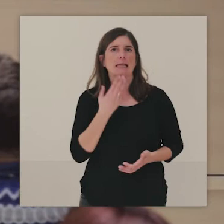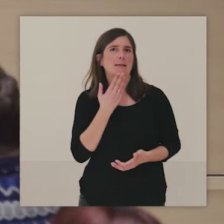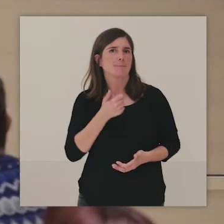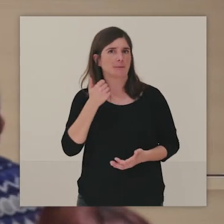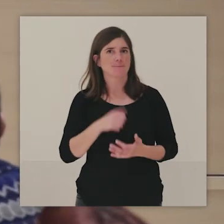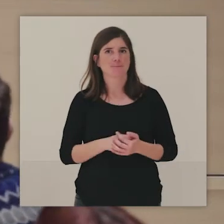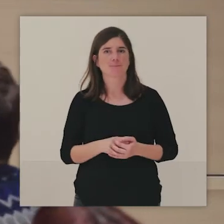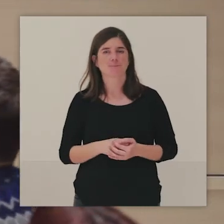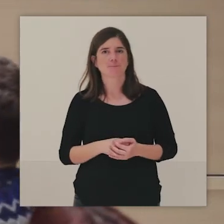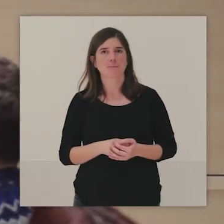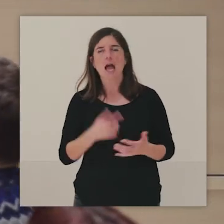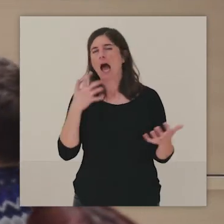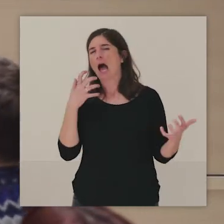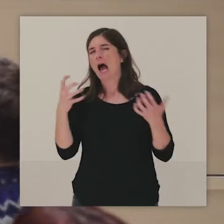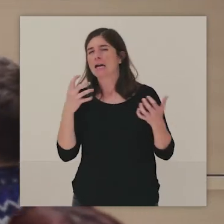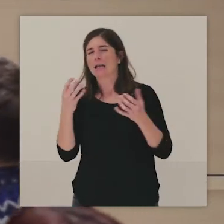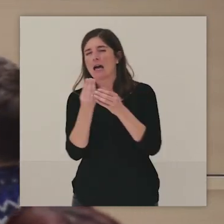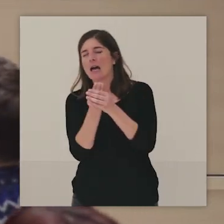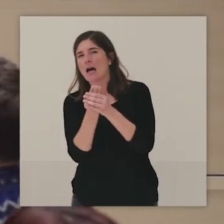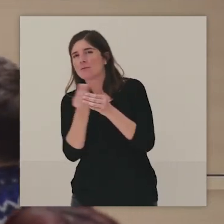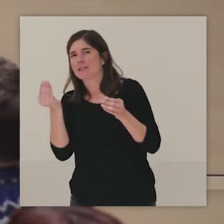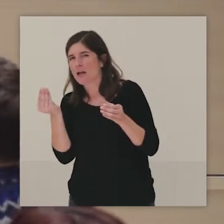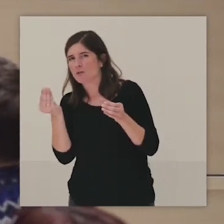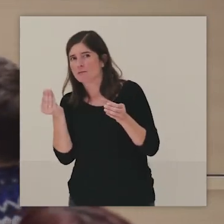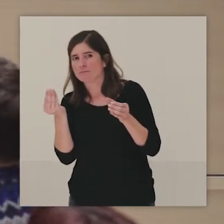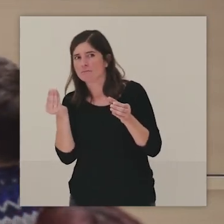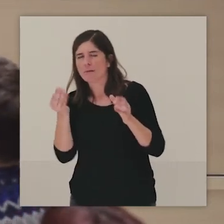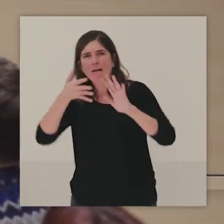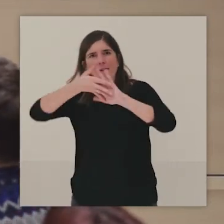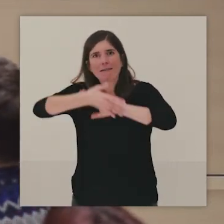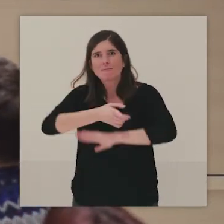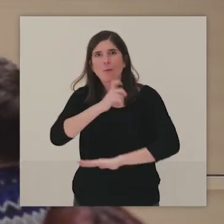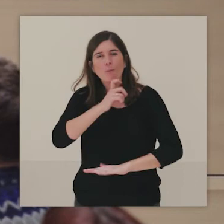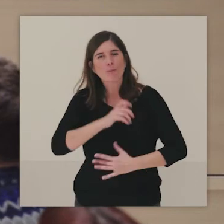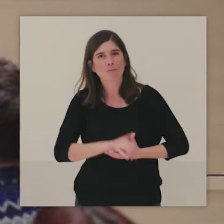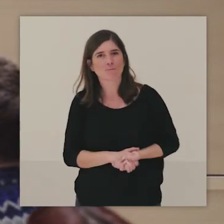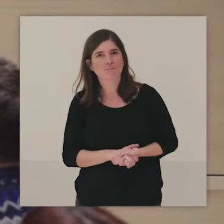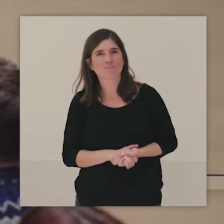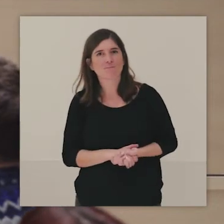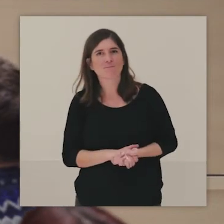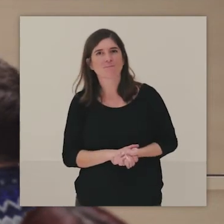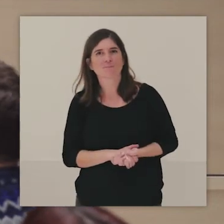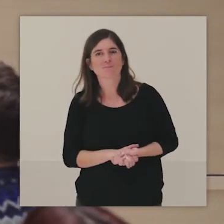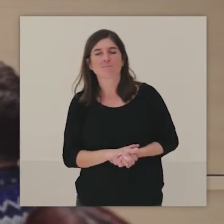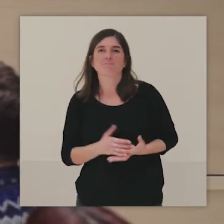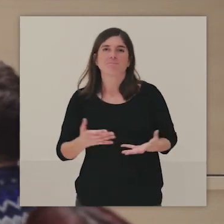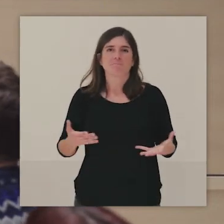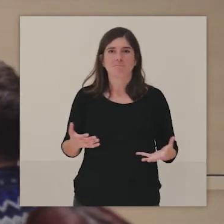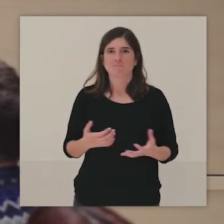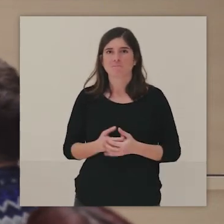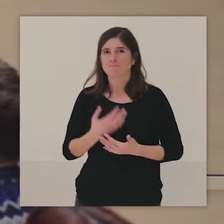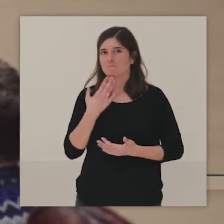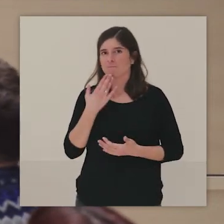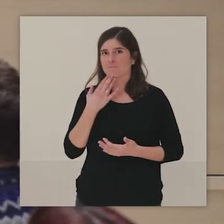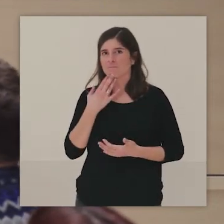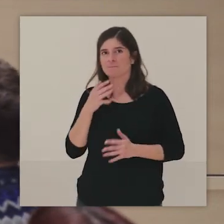Más ejemplos. El arte abstracto. ¿Cómo comunicar el arte abstracto? Bueno, pues efectivamente,